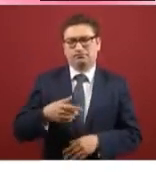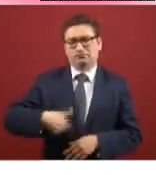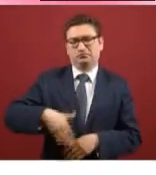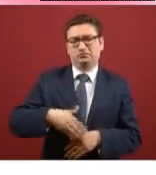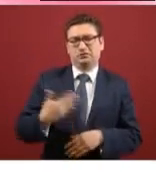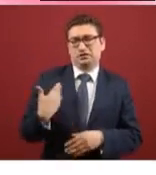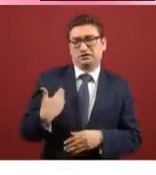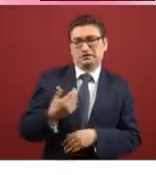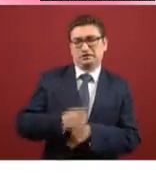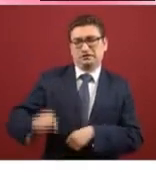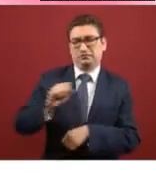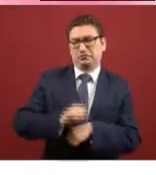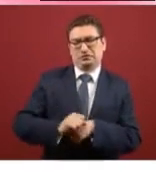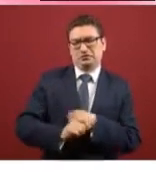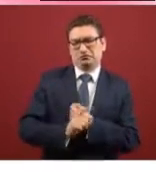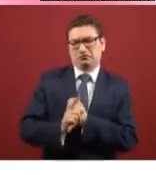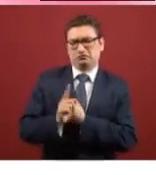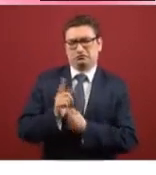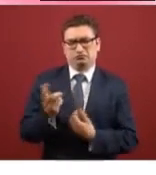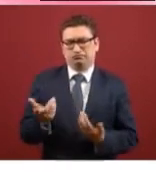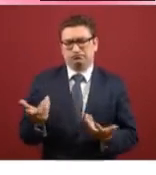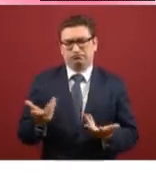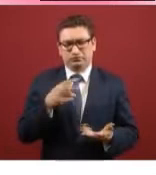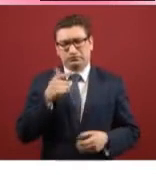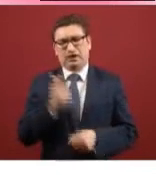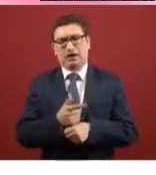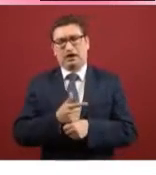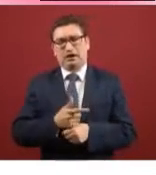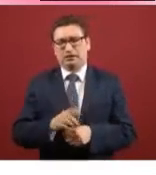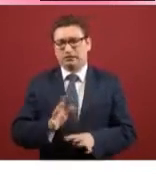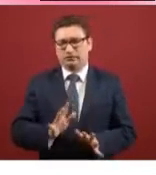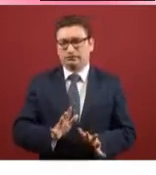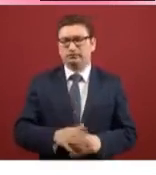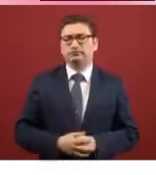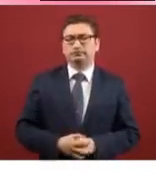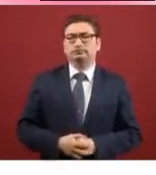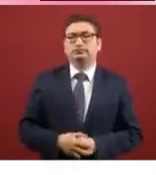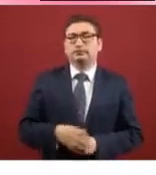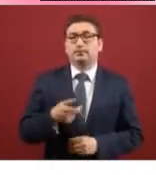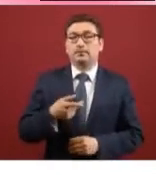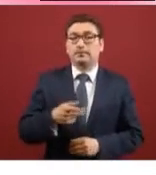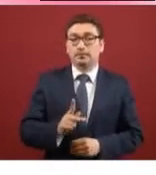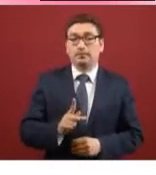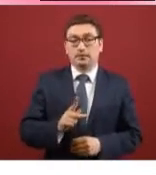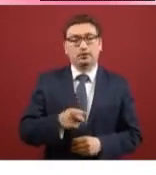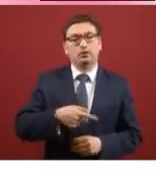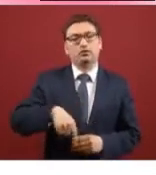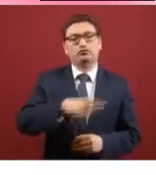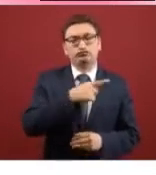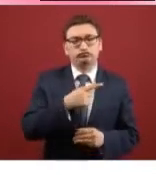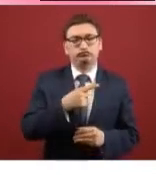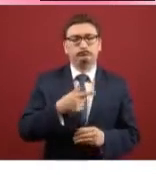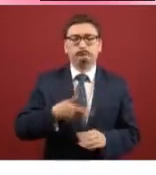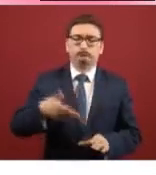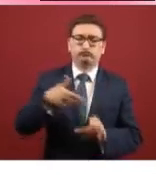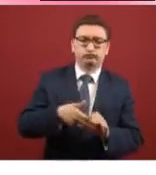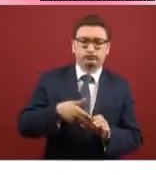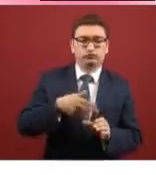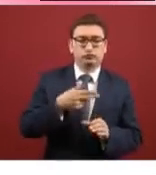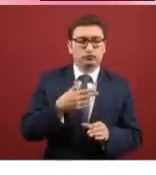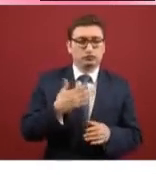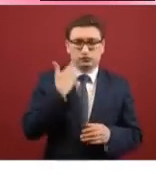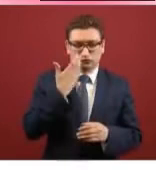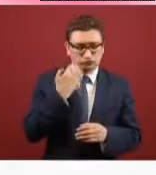No fue en un caso así altamente escandaloso. Sin embargo, se inmovilizaron esas bombas y se